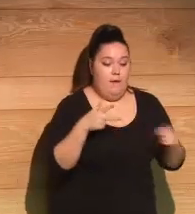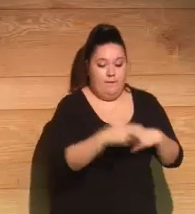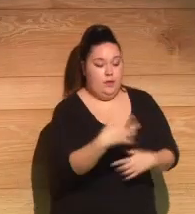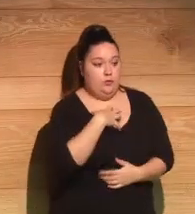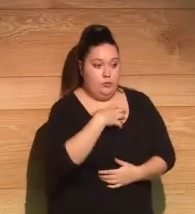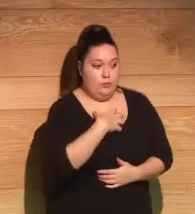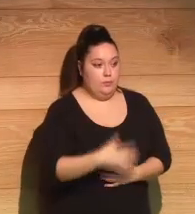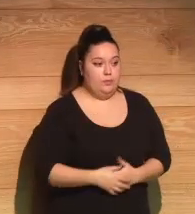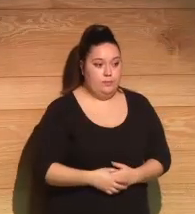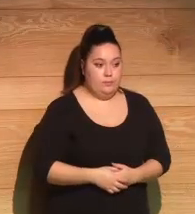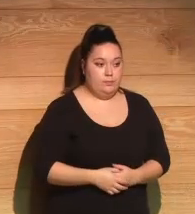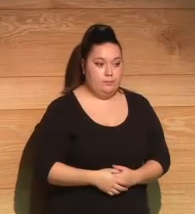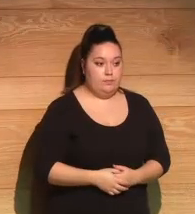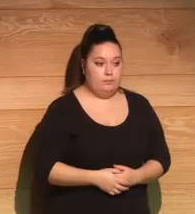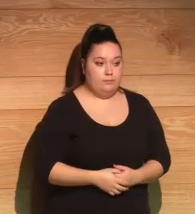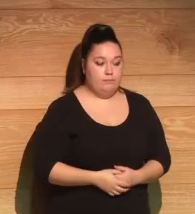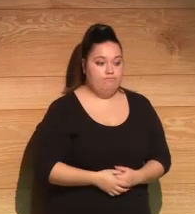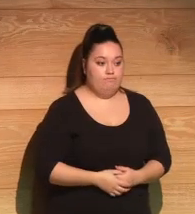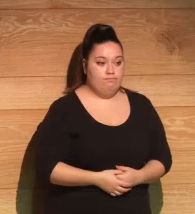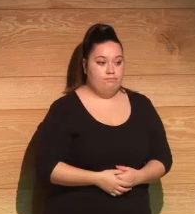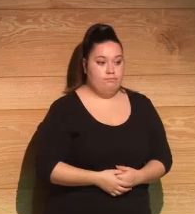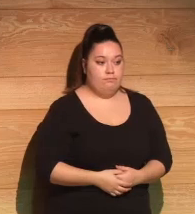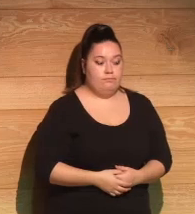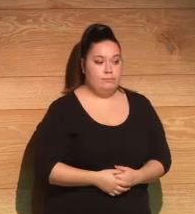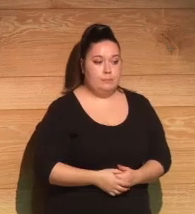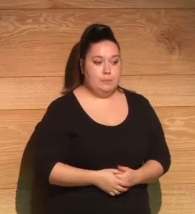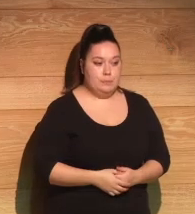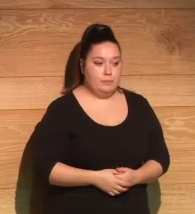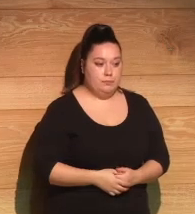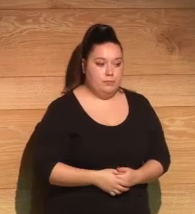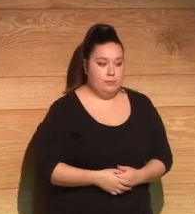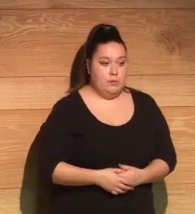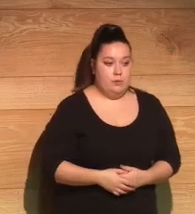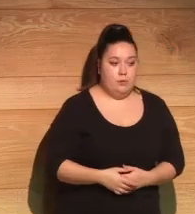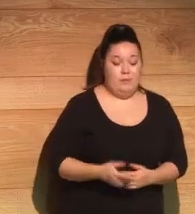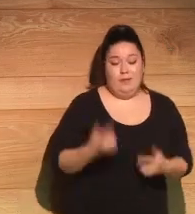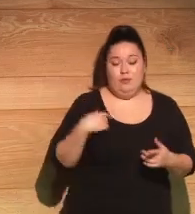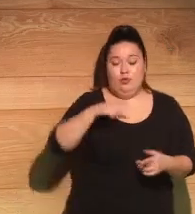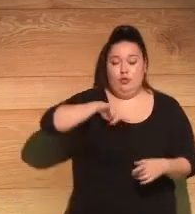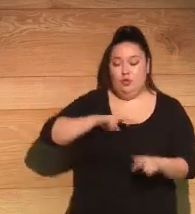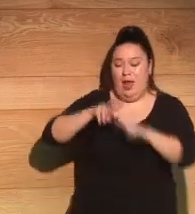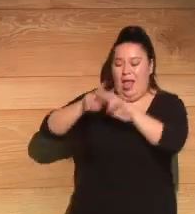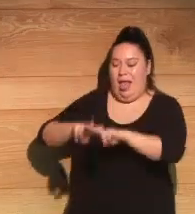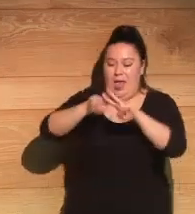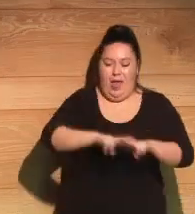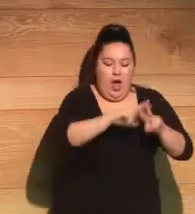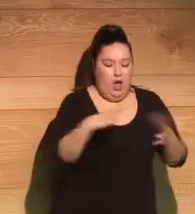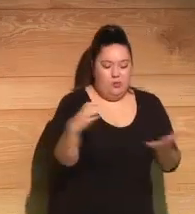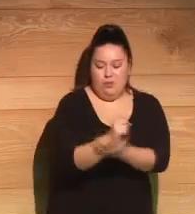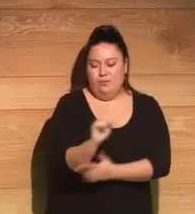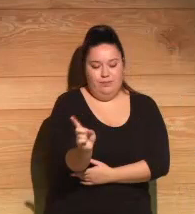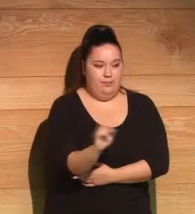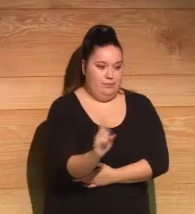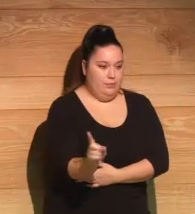que no debemos refugiarnos en eso para no analizar cosas que son muy claras, ¿no? Me quedo con esa